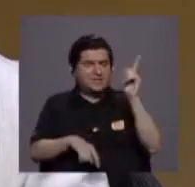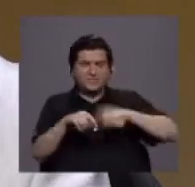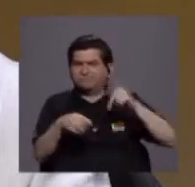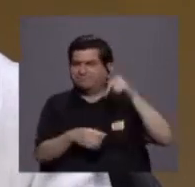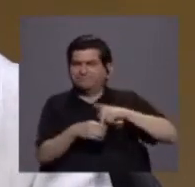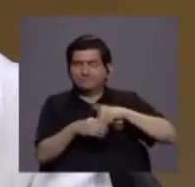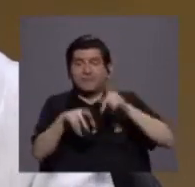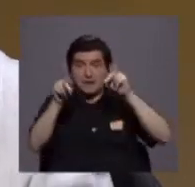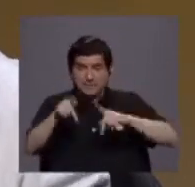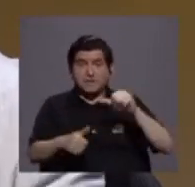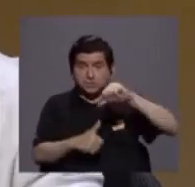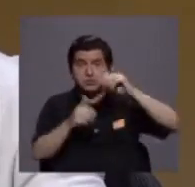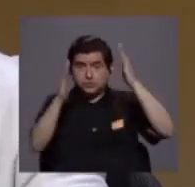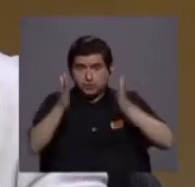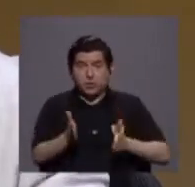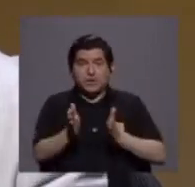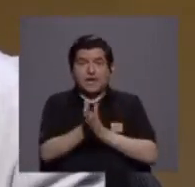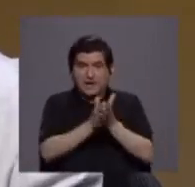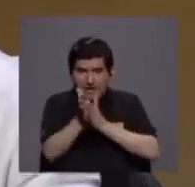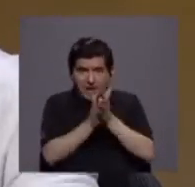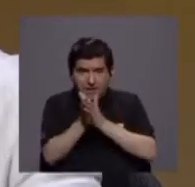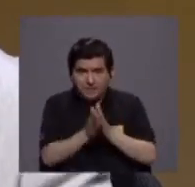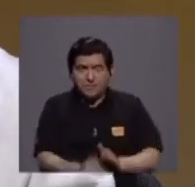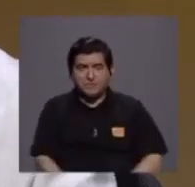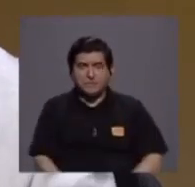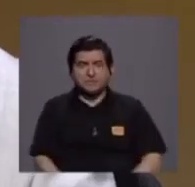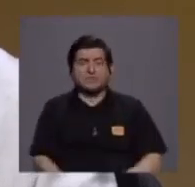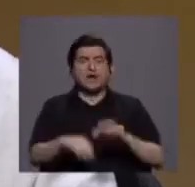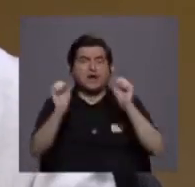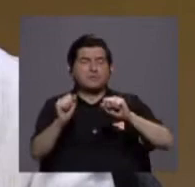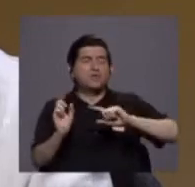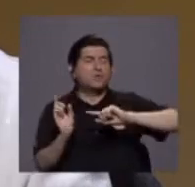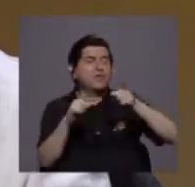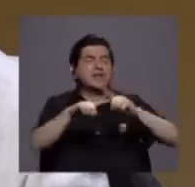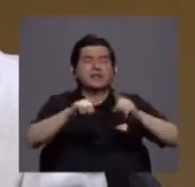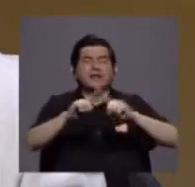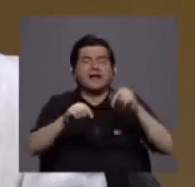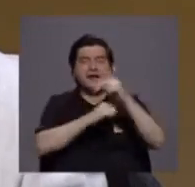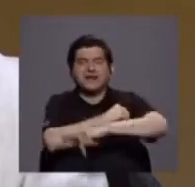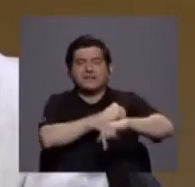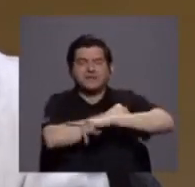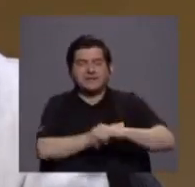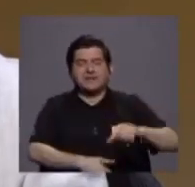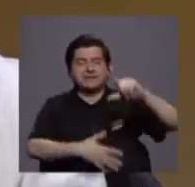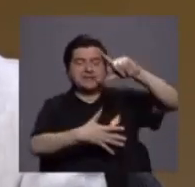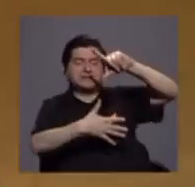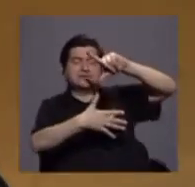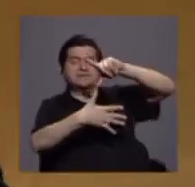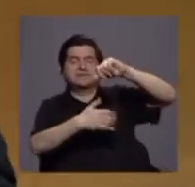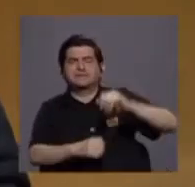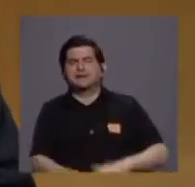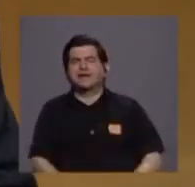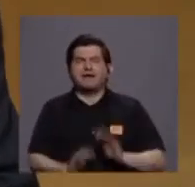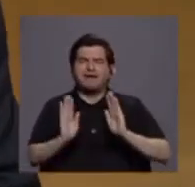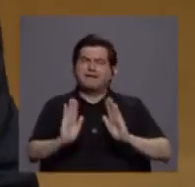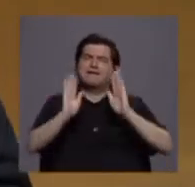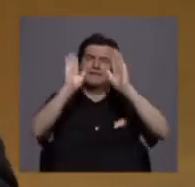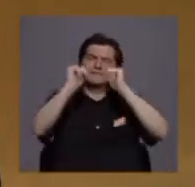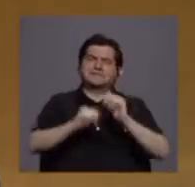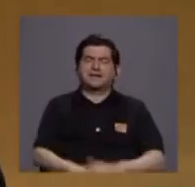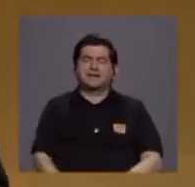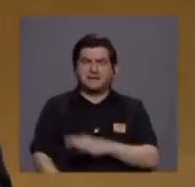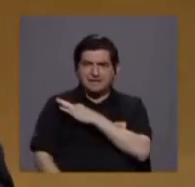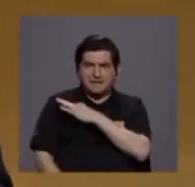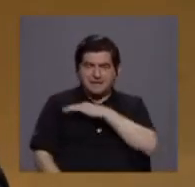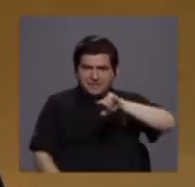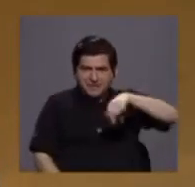personas de Centroamérica, aproveché para que las velas me llevaran a otros países de América Latina. Estupendo, y invitaremos